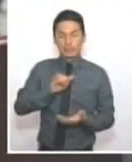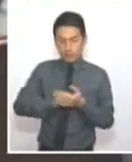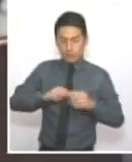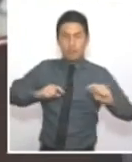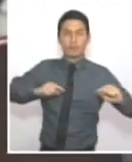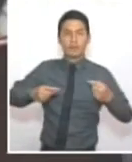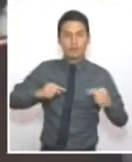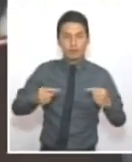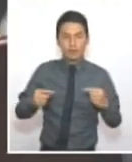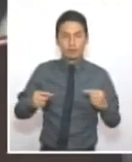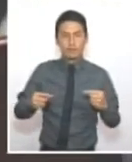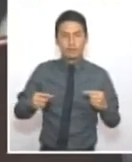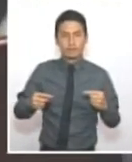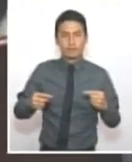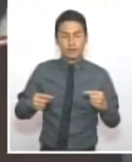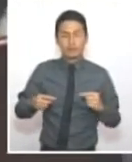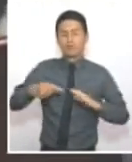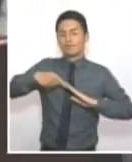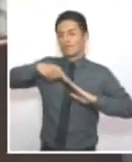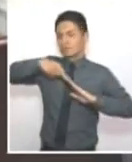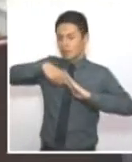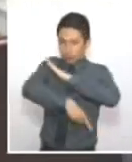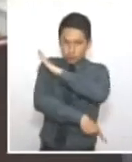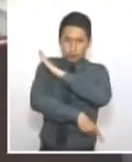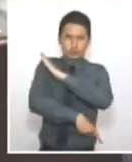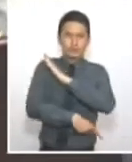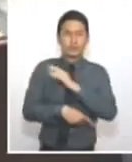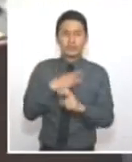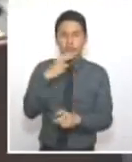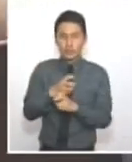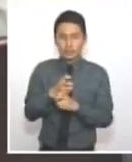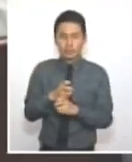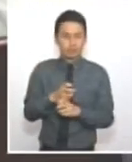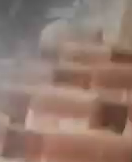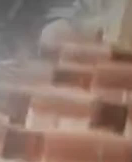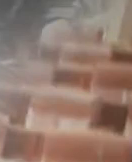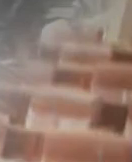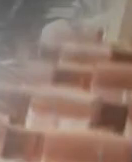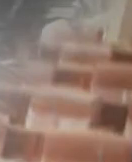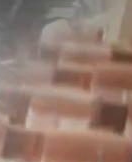debate de profundo calado en todos los órdenes.